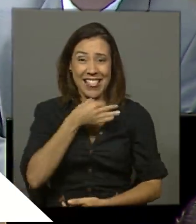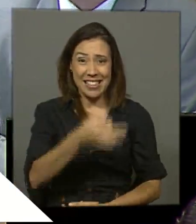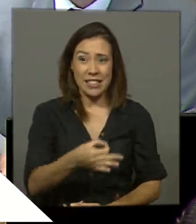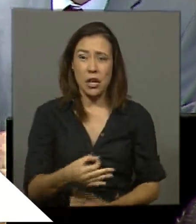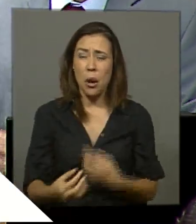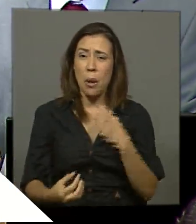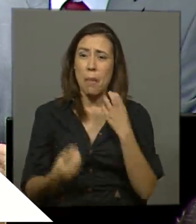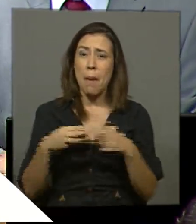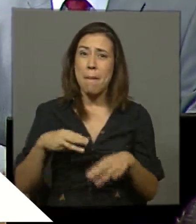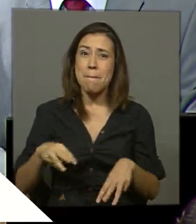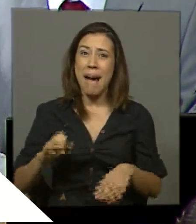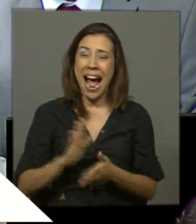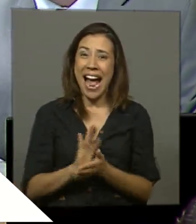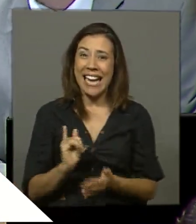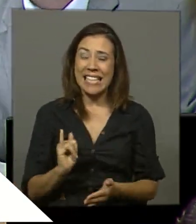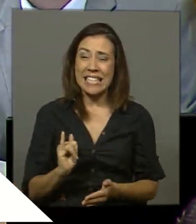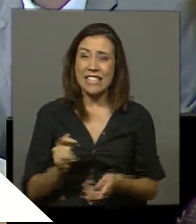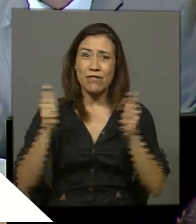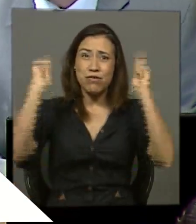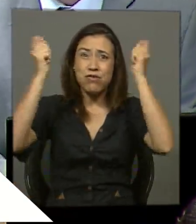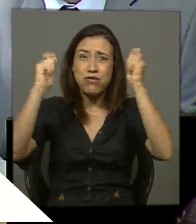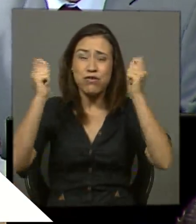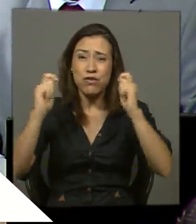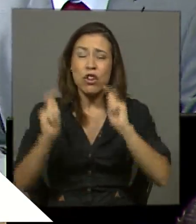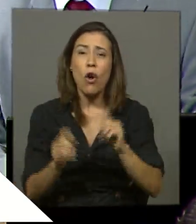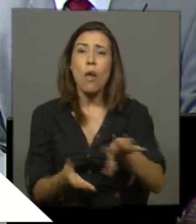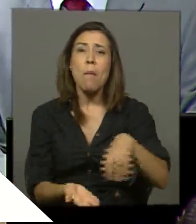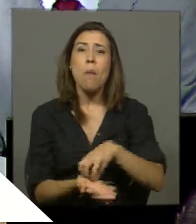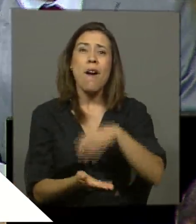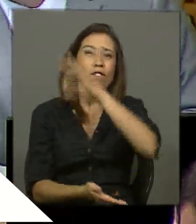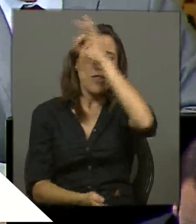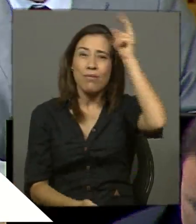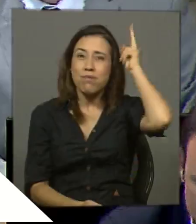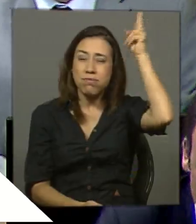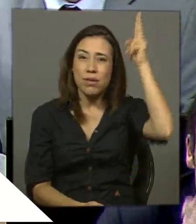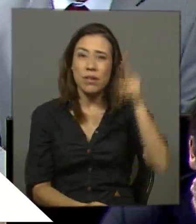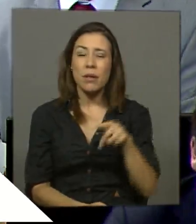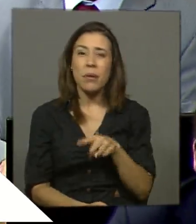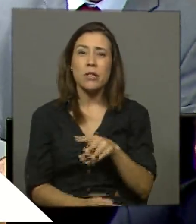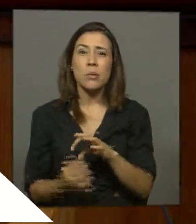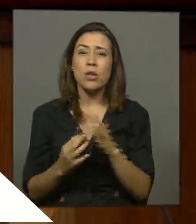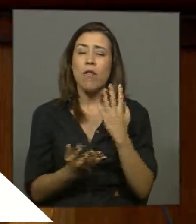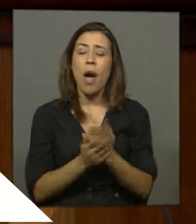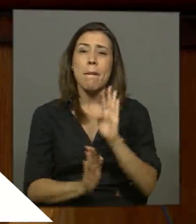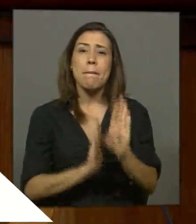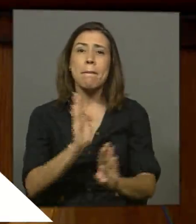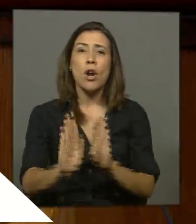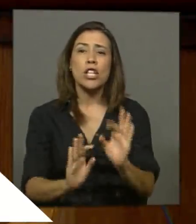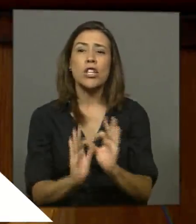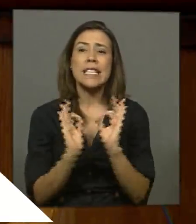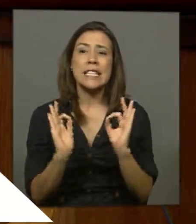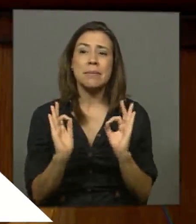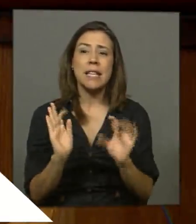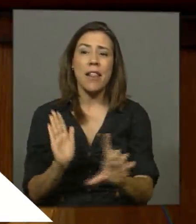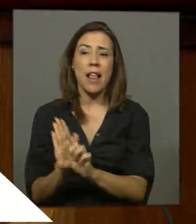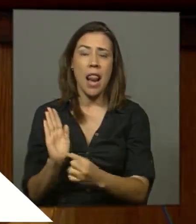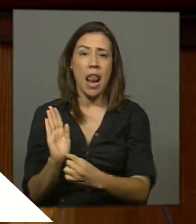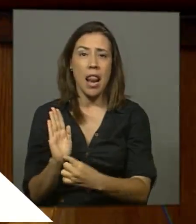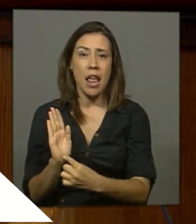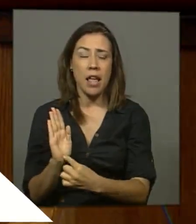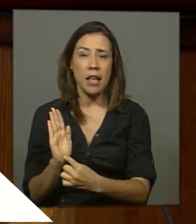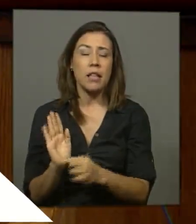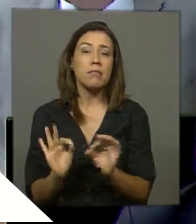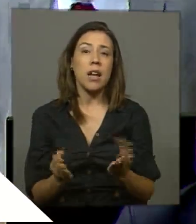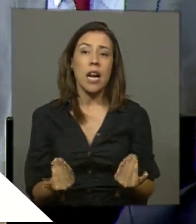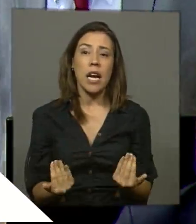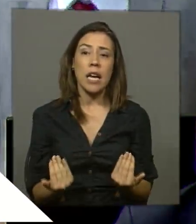porque la machi en este caso no solo pertenece a un pueblo indígena y por lo tanto tiene una protección especial de la ley y hace